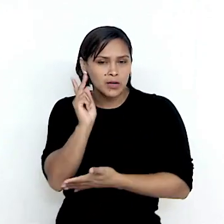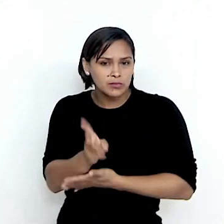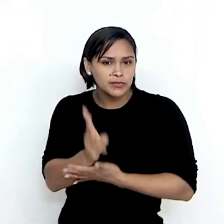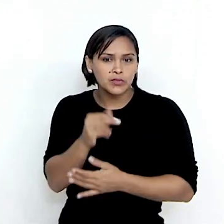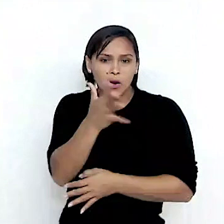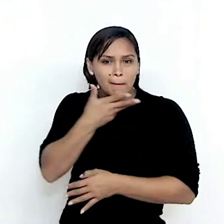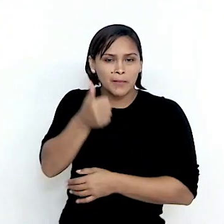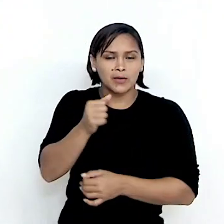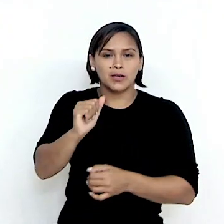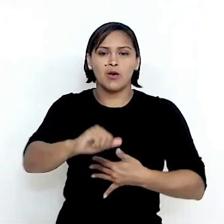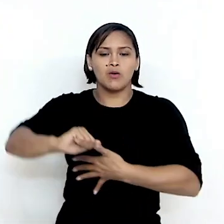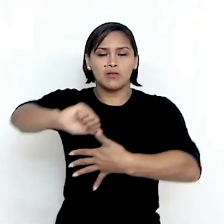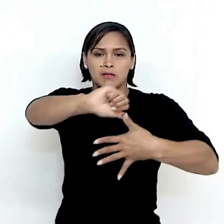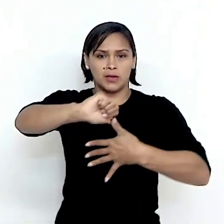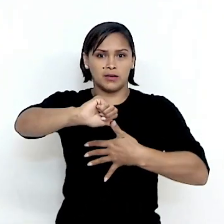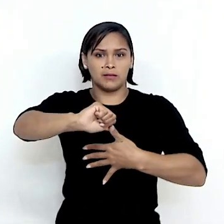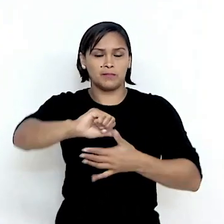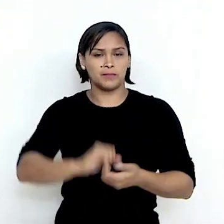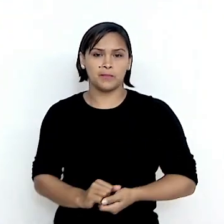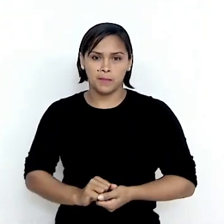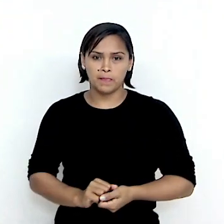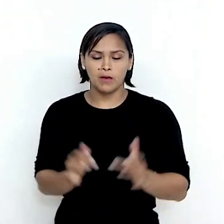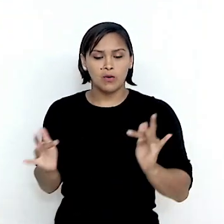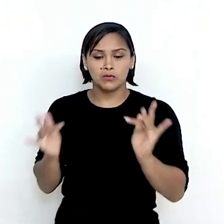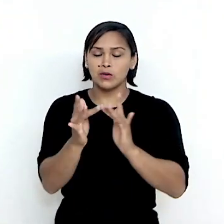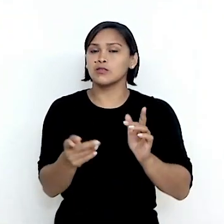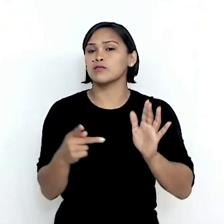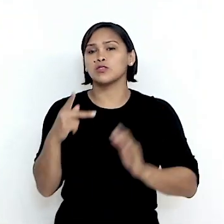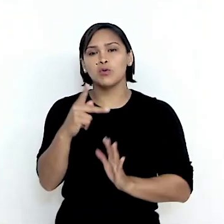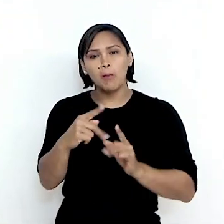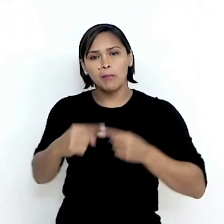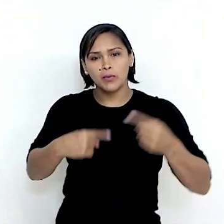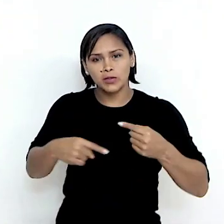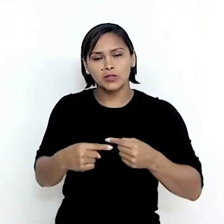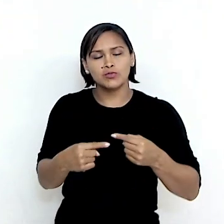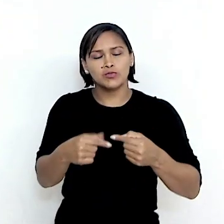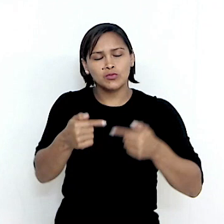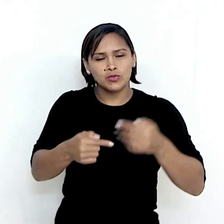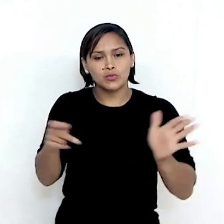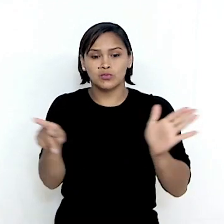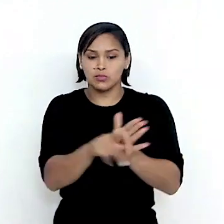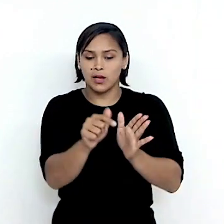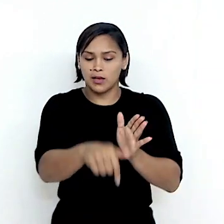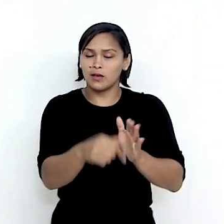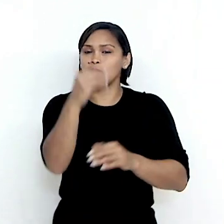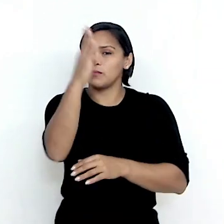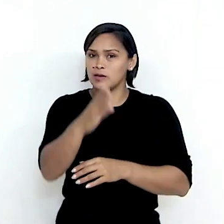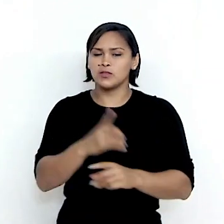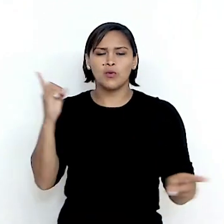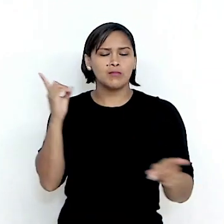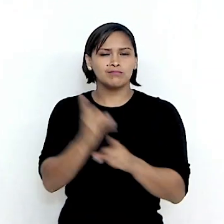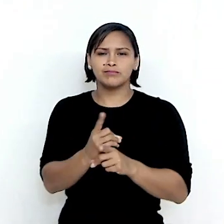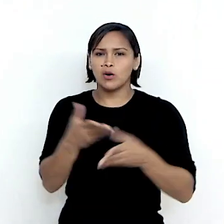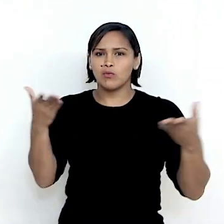Nuestros vínculos políticos con Brasil, como decía el embajador Pacheco, se encuentran en un nivel óptimo,